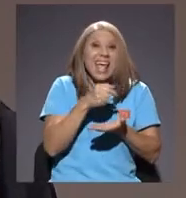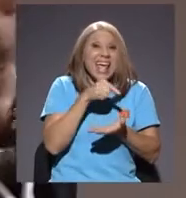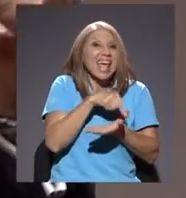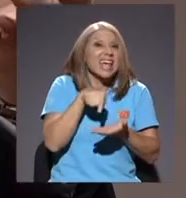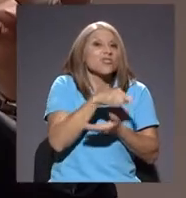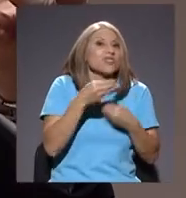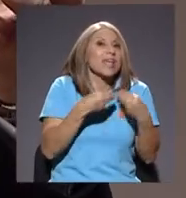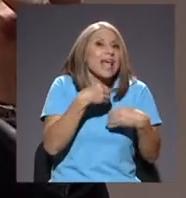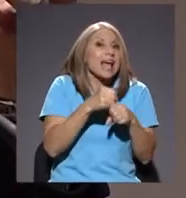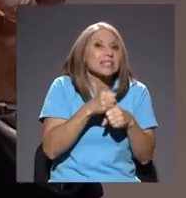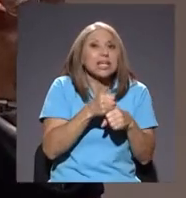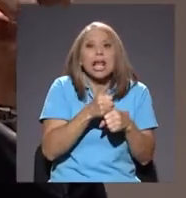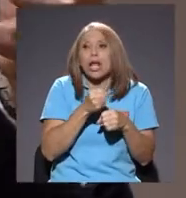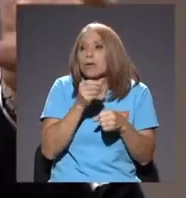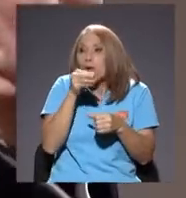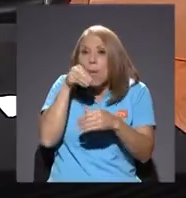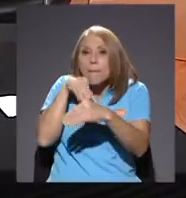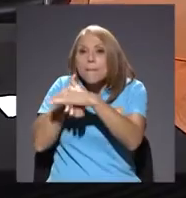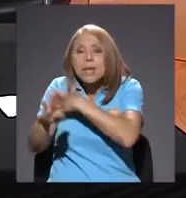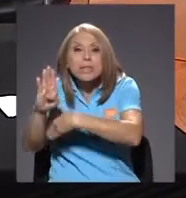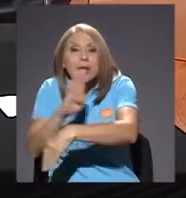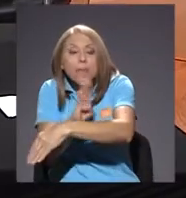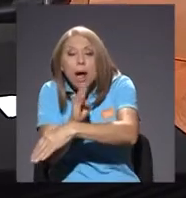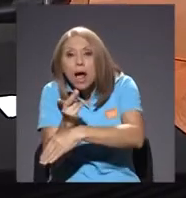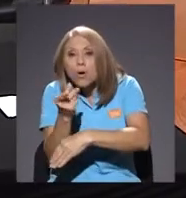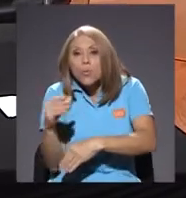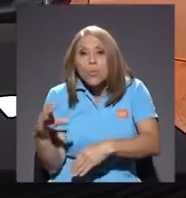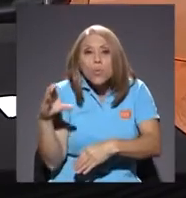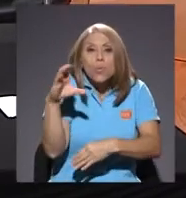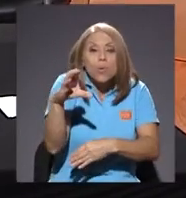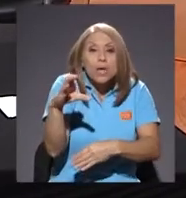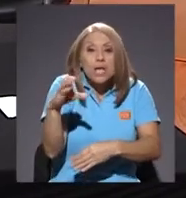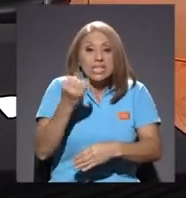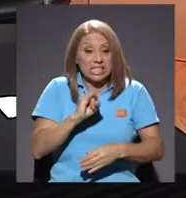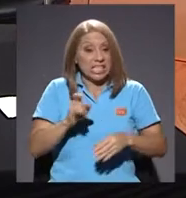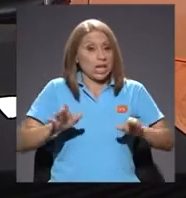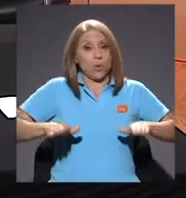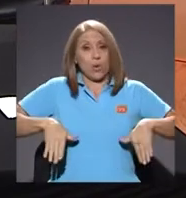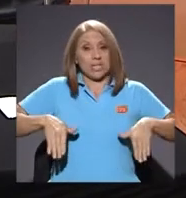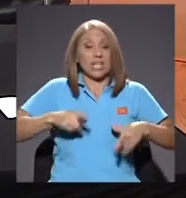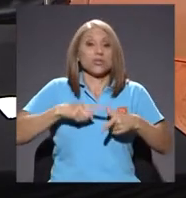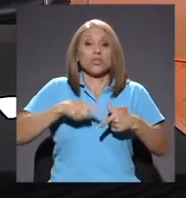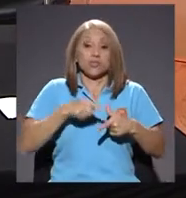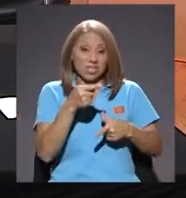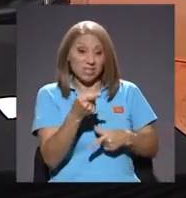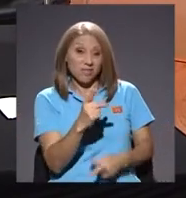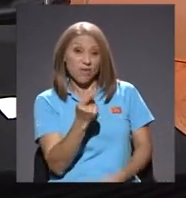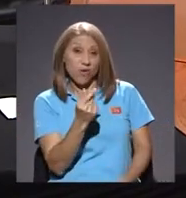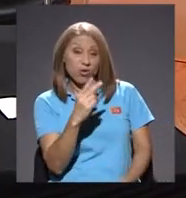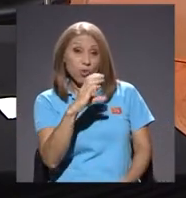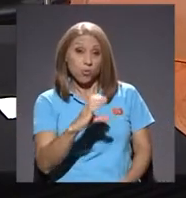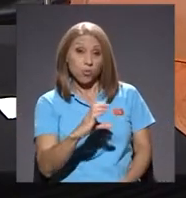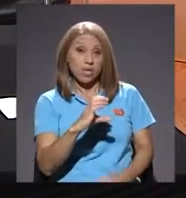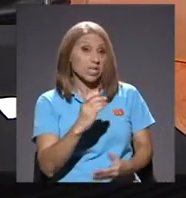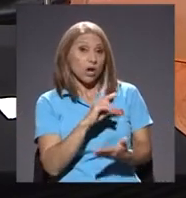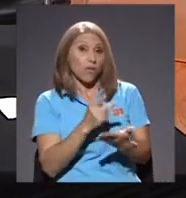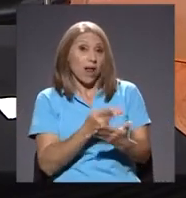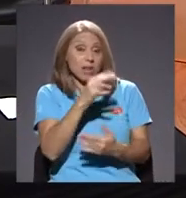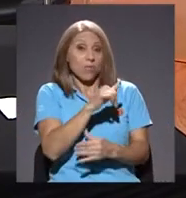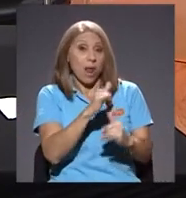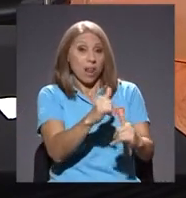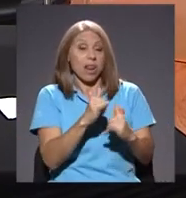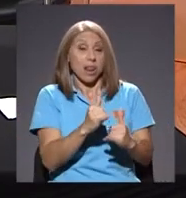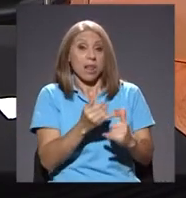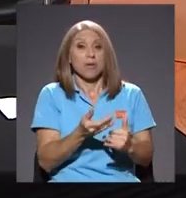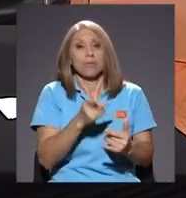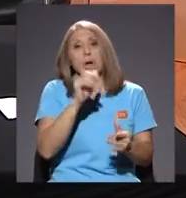ese fondo baja de valor por la inflación por la pérdida de valor de la plata por los incertidumbres que hay entonces tienen que invertirlo bien para generar